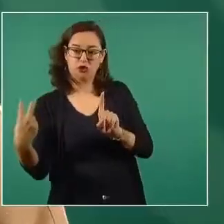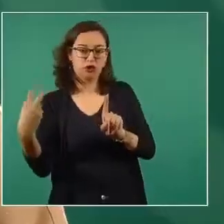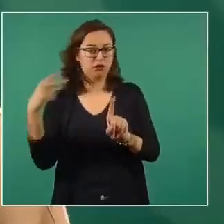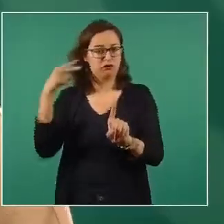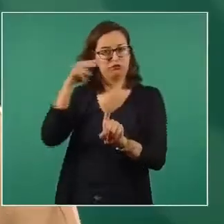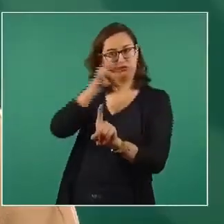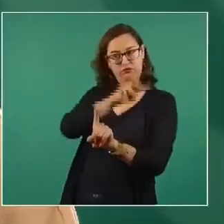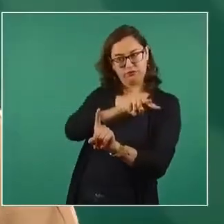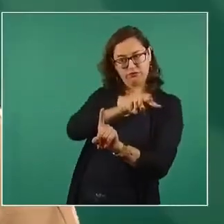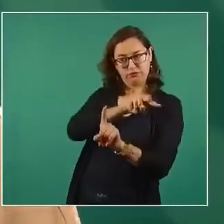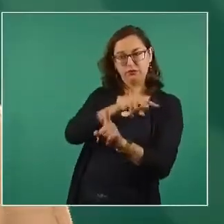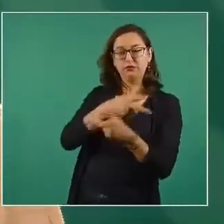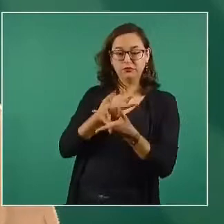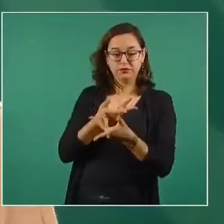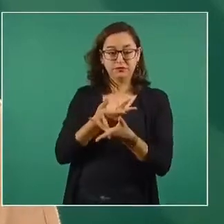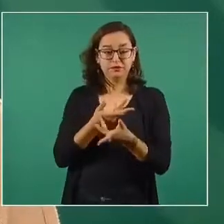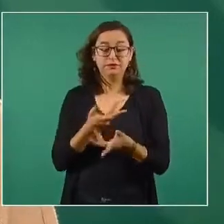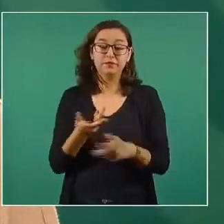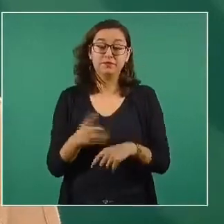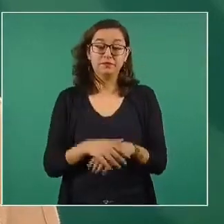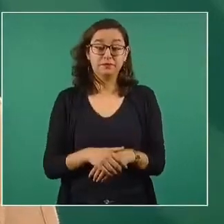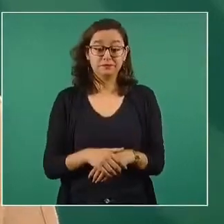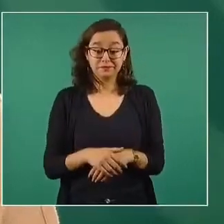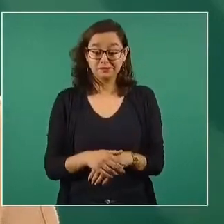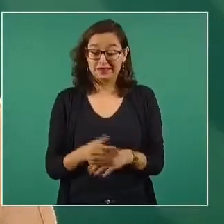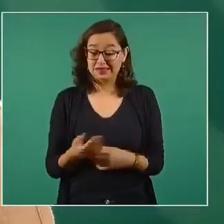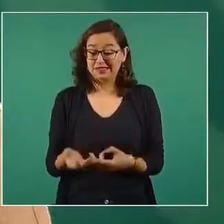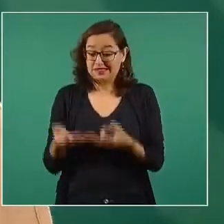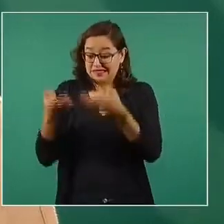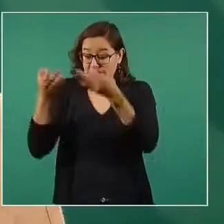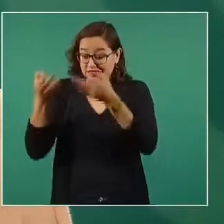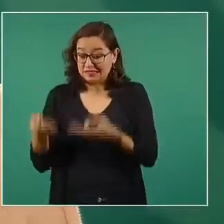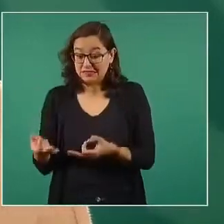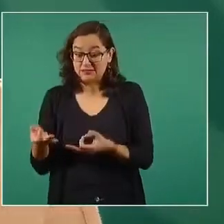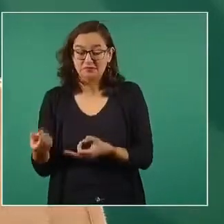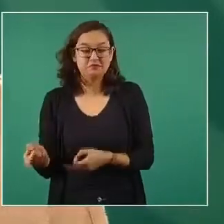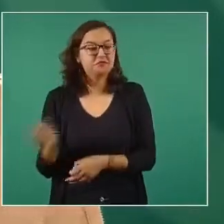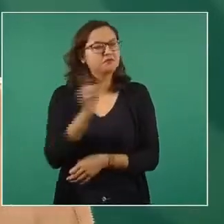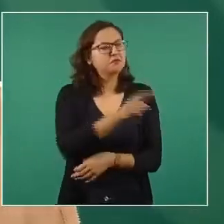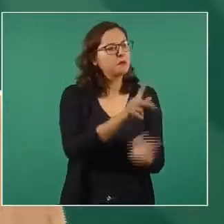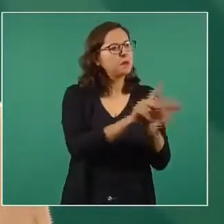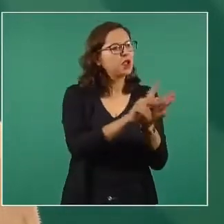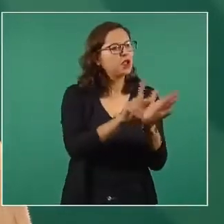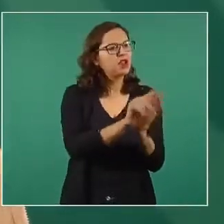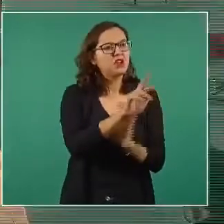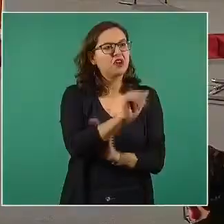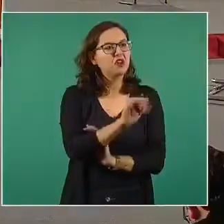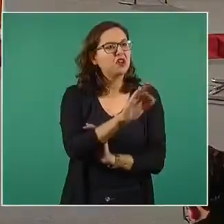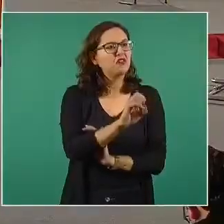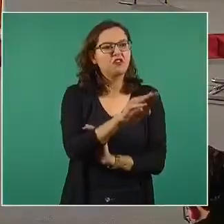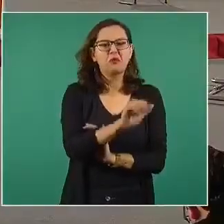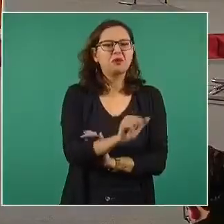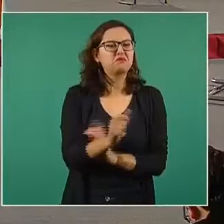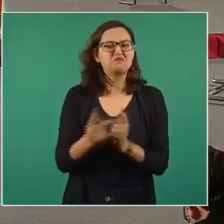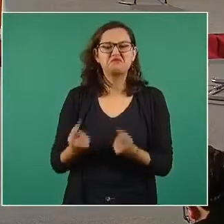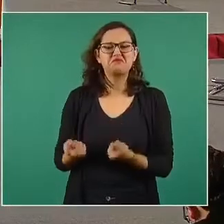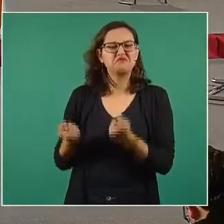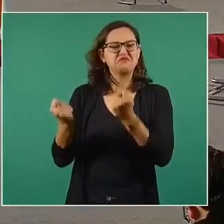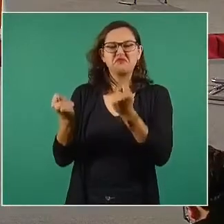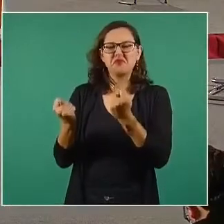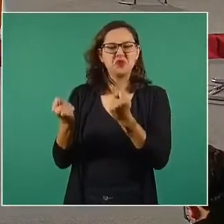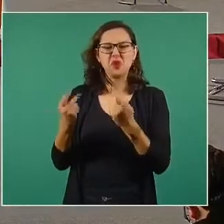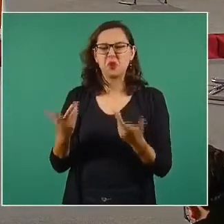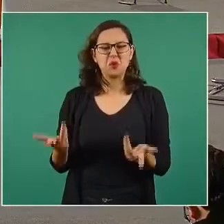un claro desacato a este rigor, el periódico Reforma publicó el 23 de agosto las 8 columnas